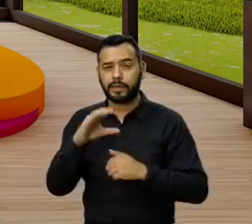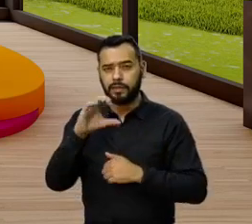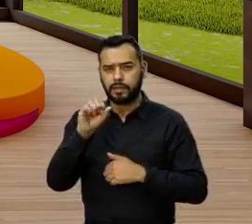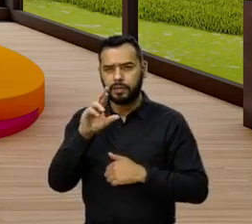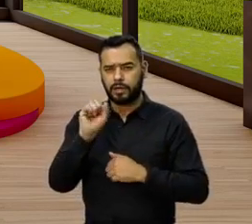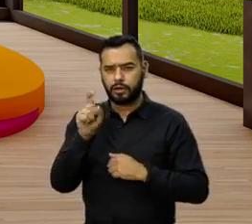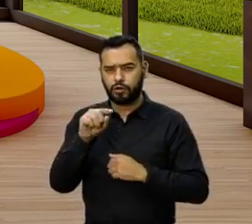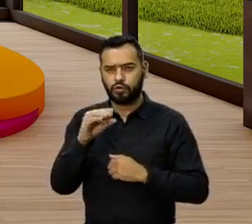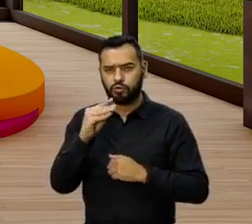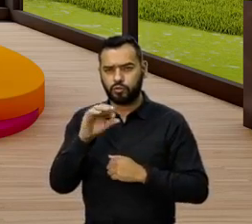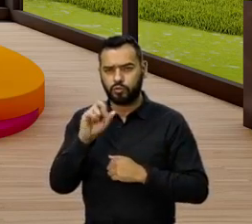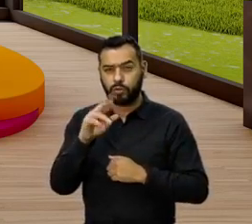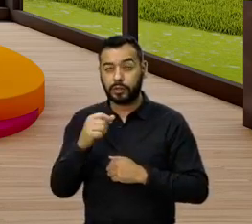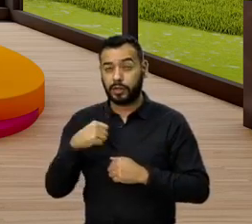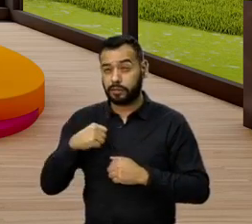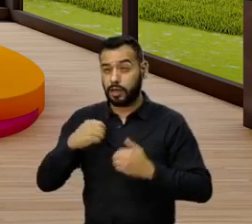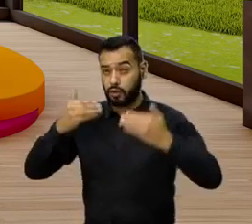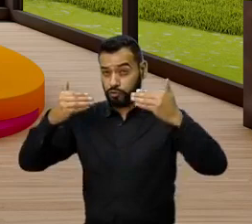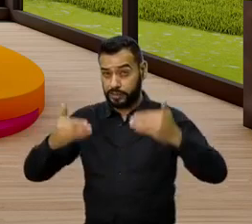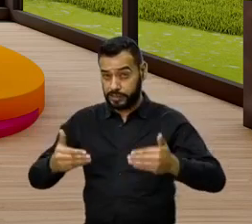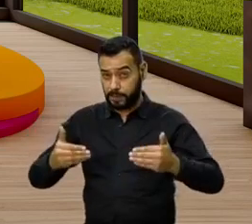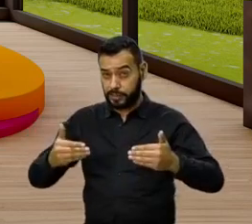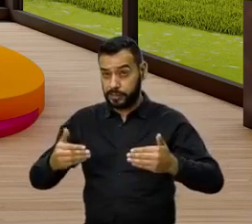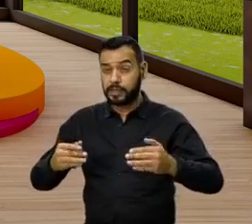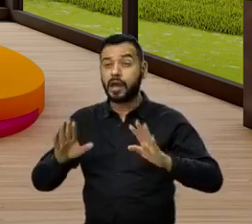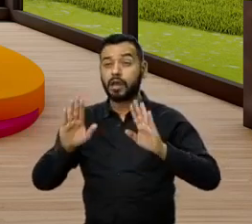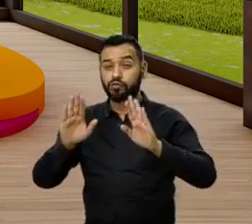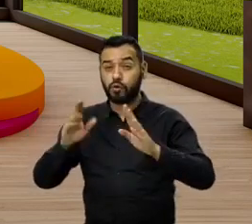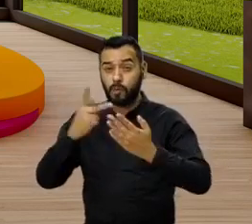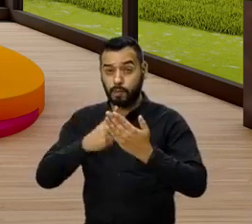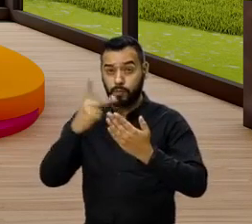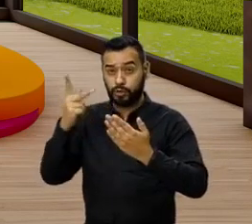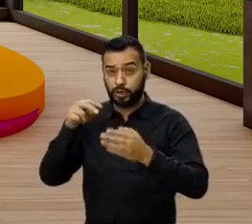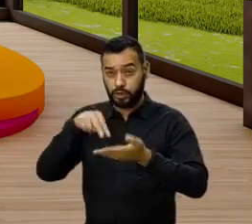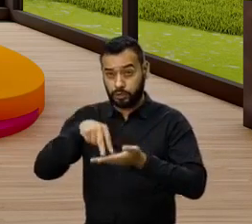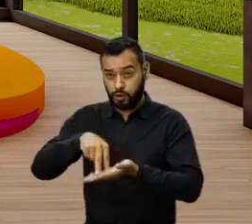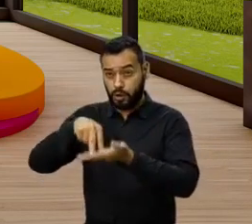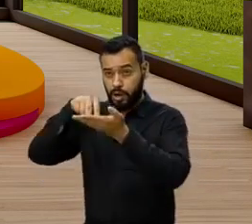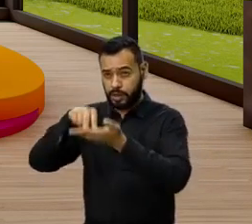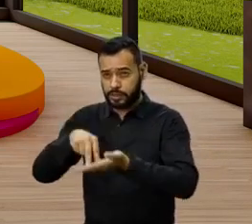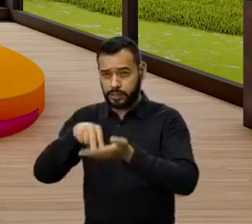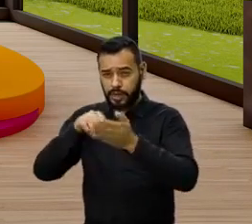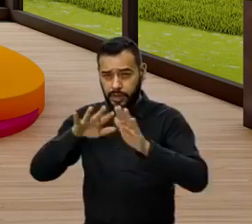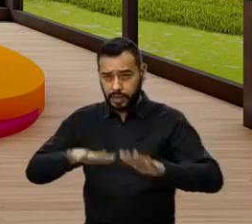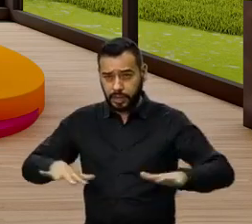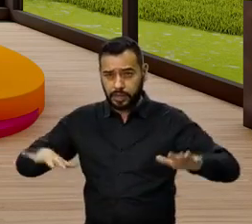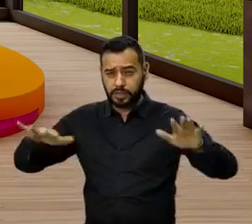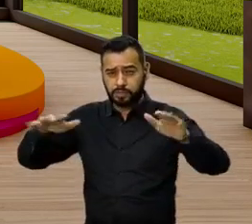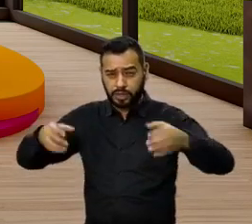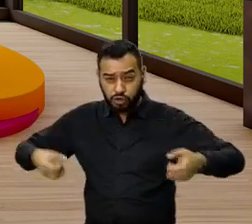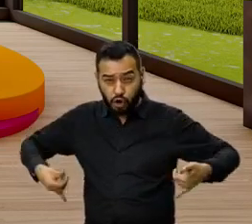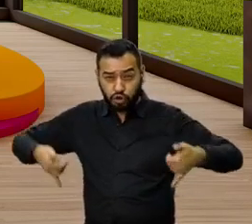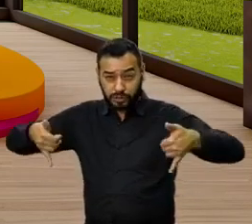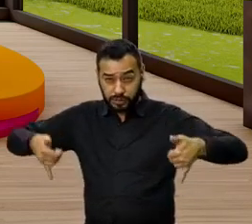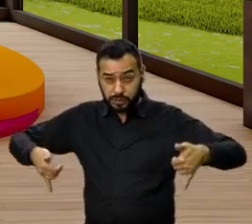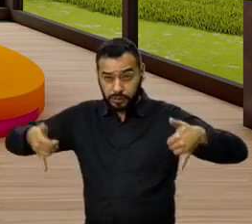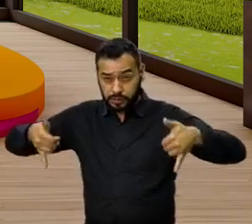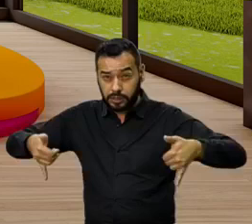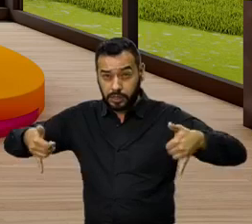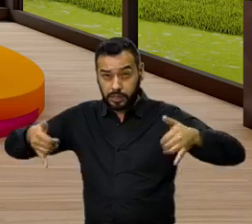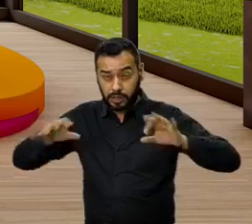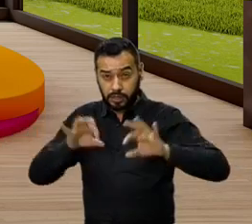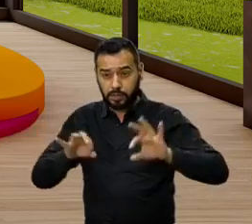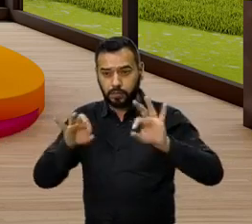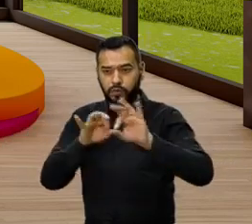carlos duarte nos dice tengo una discapacidad el proyecto tiene ascensor y espacios para mi desplazamiento en silla de ruedas